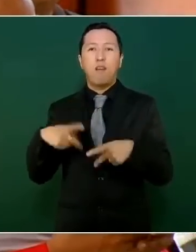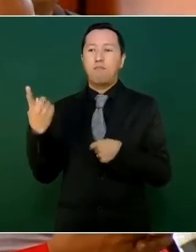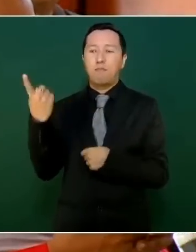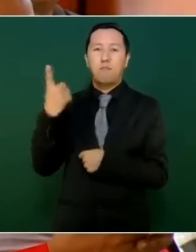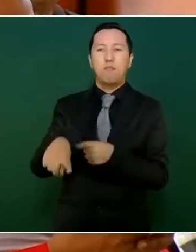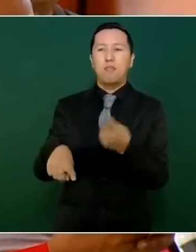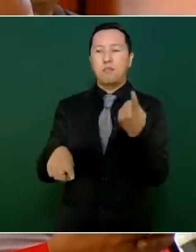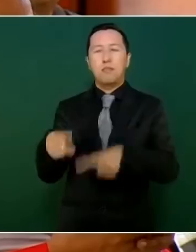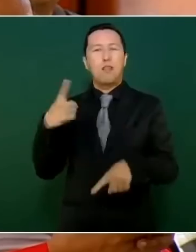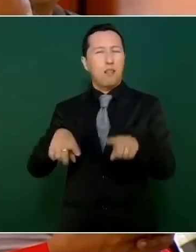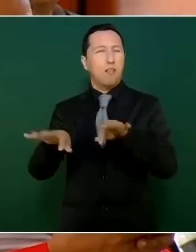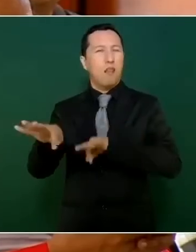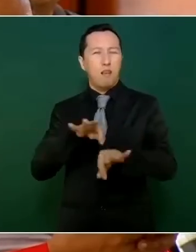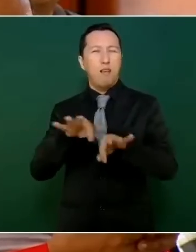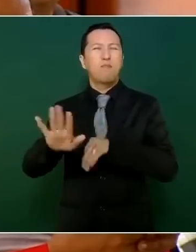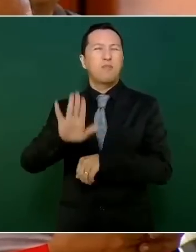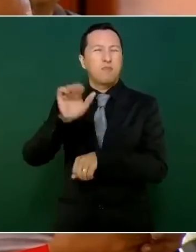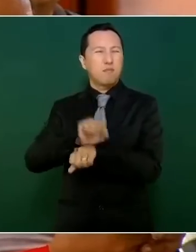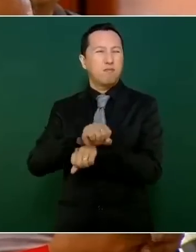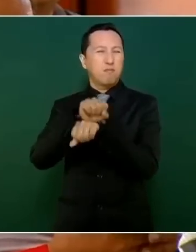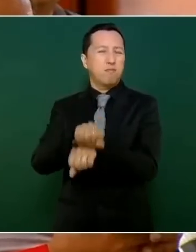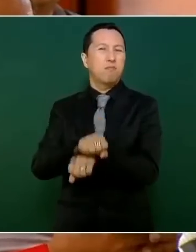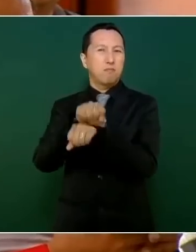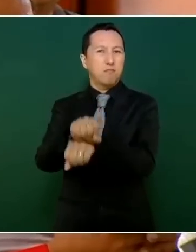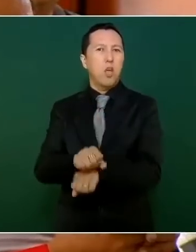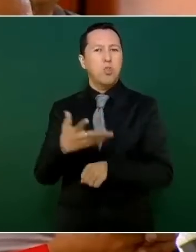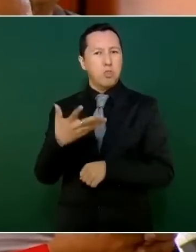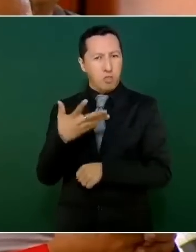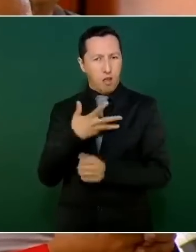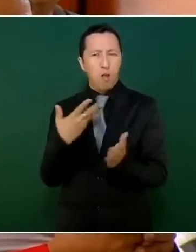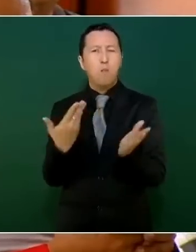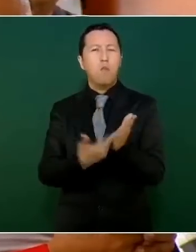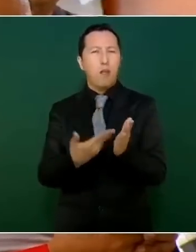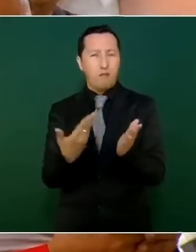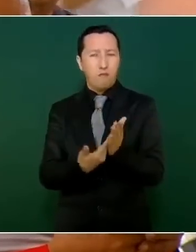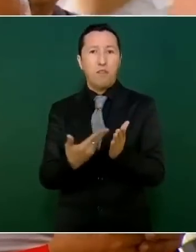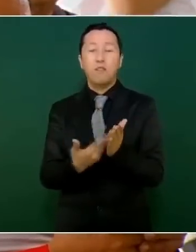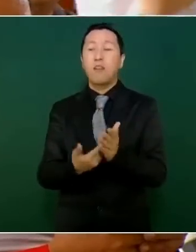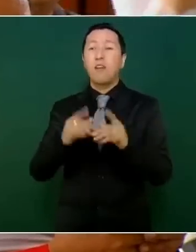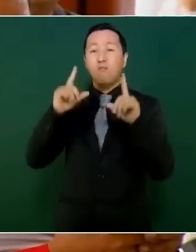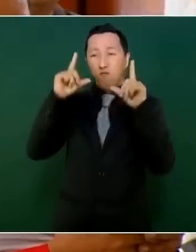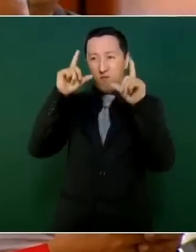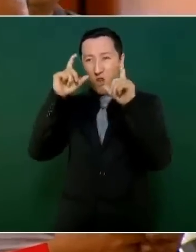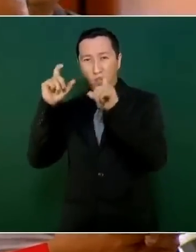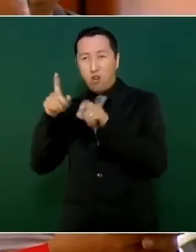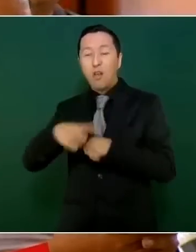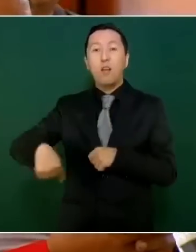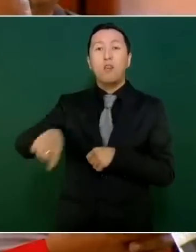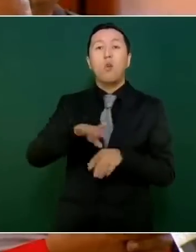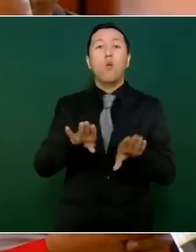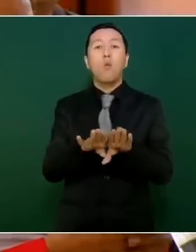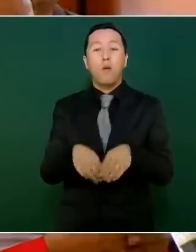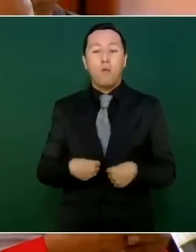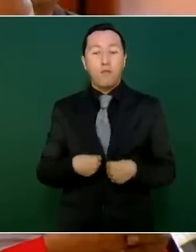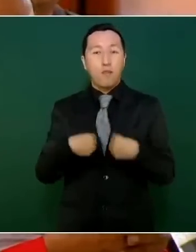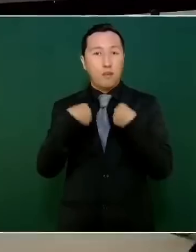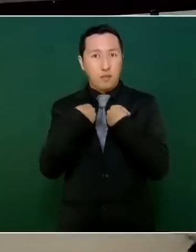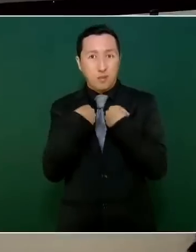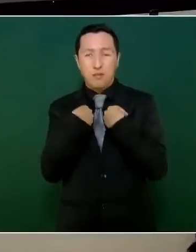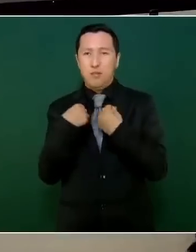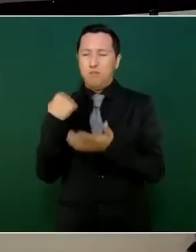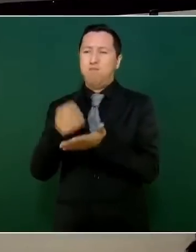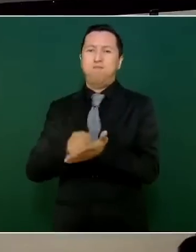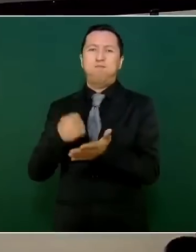en los chicleros, presidente. Le puedo mandar fotografías de cómo viven y cómo son explotados.